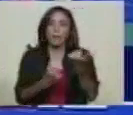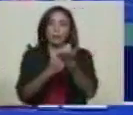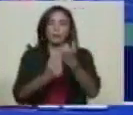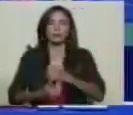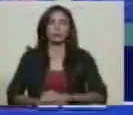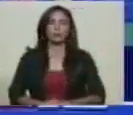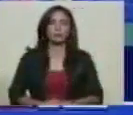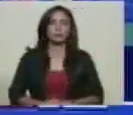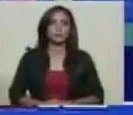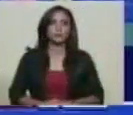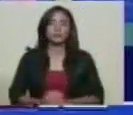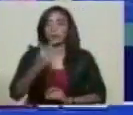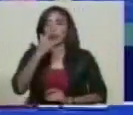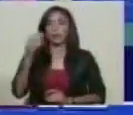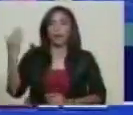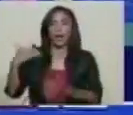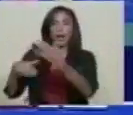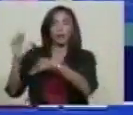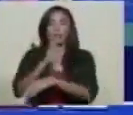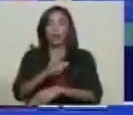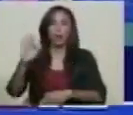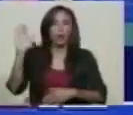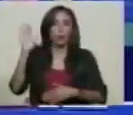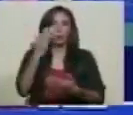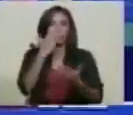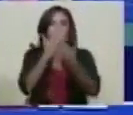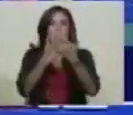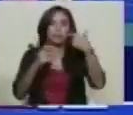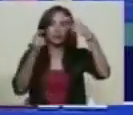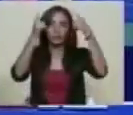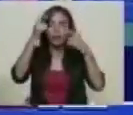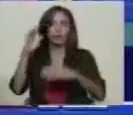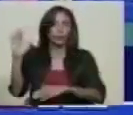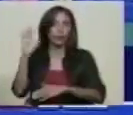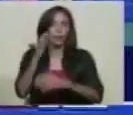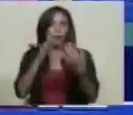cohesionados desde el juramento que hicimos a nuestro comandante Chávez,